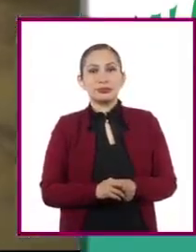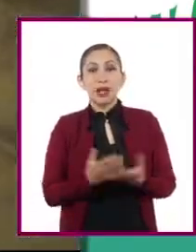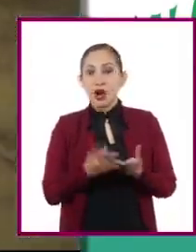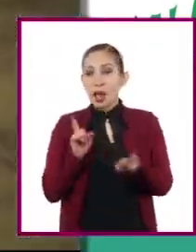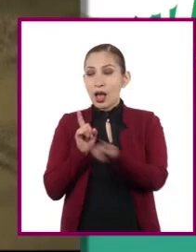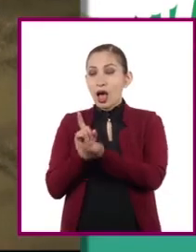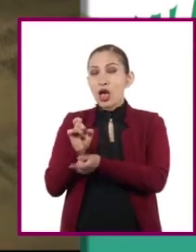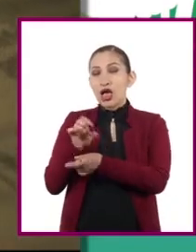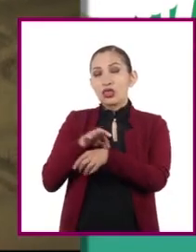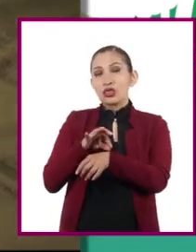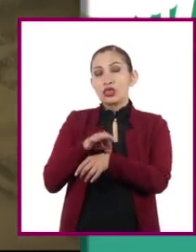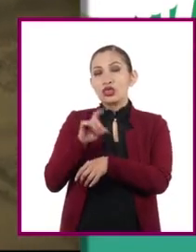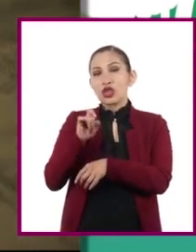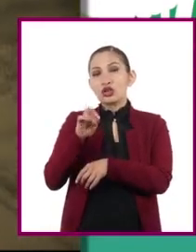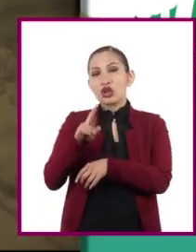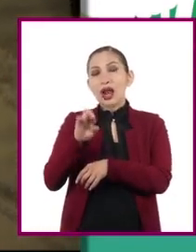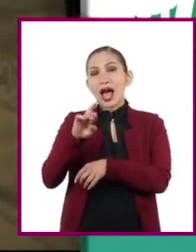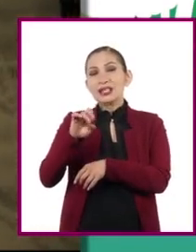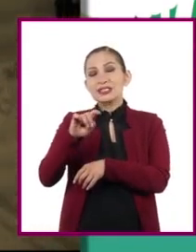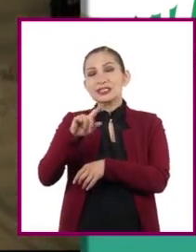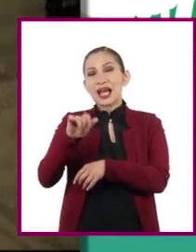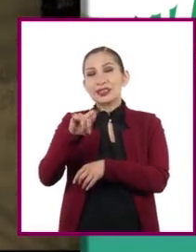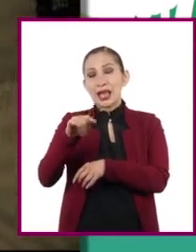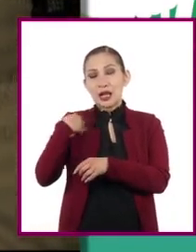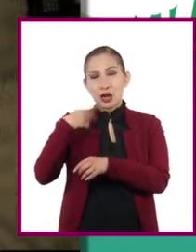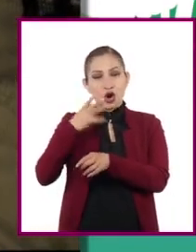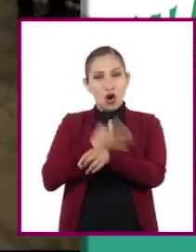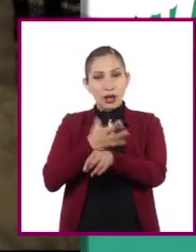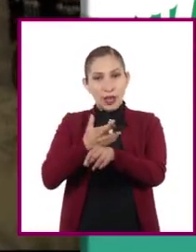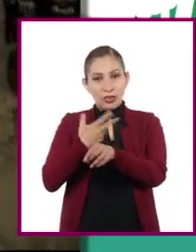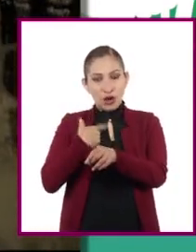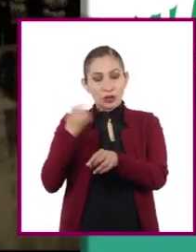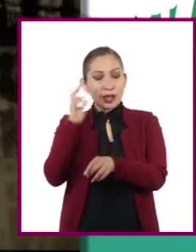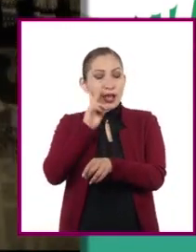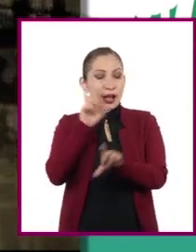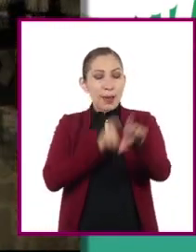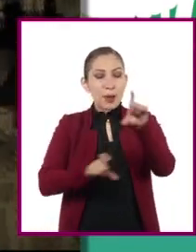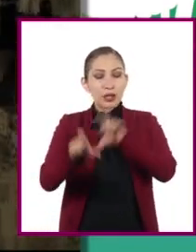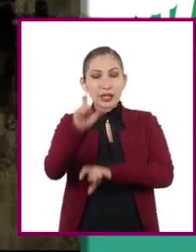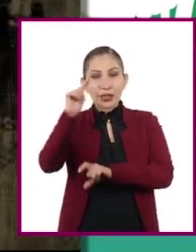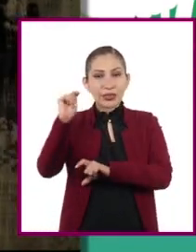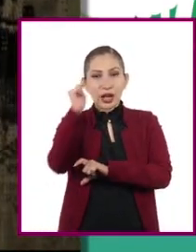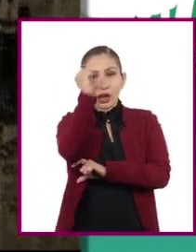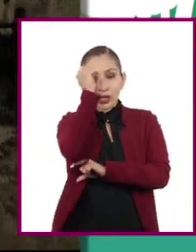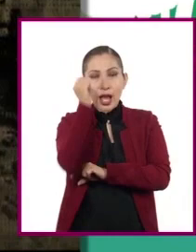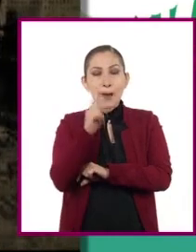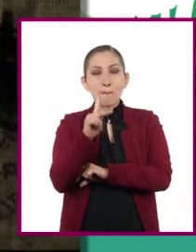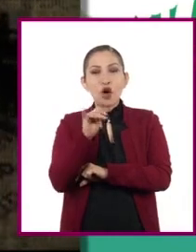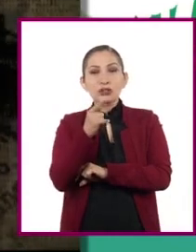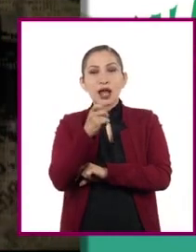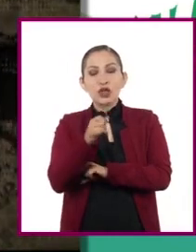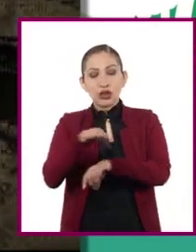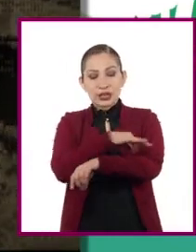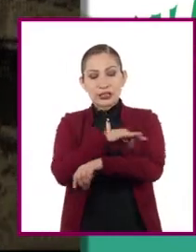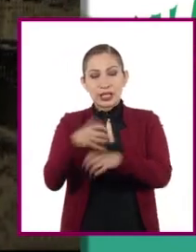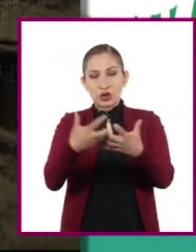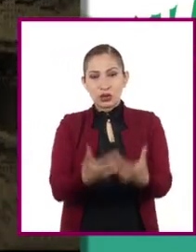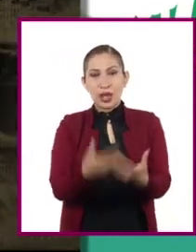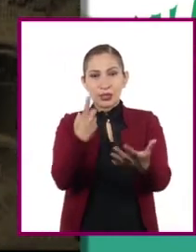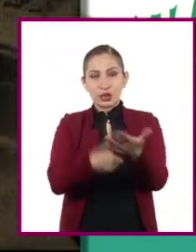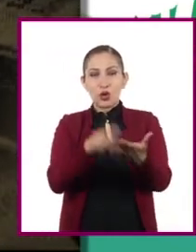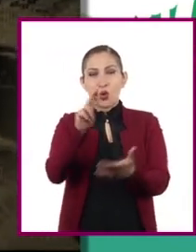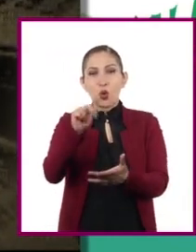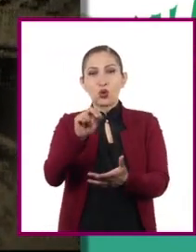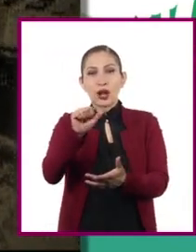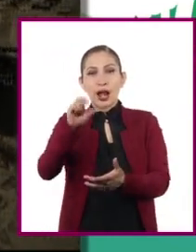Estamos con el doctor Gerardo Arzate Pérez. Él es coordinador del Laboratorio de Tecnología del Posgrado de Diseño Industrial de